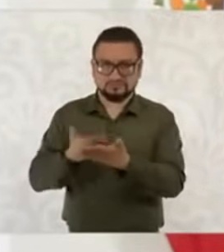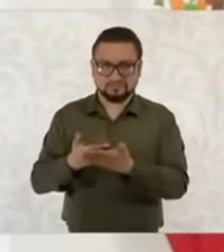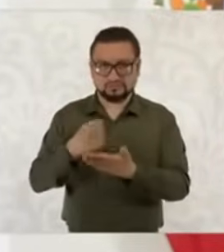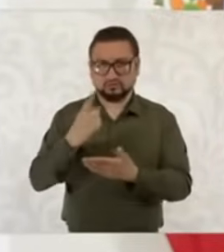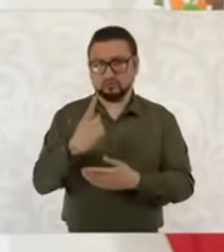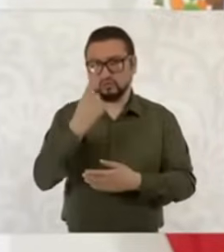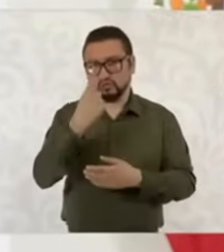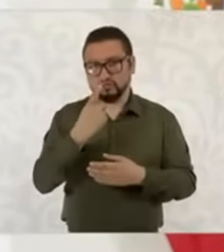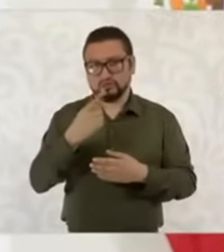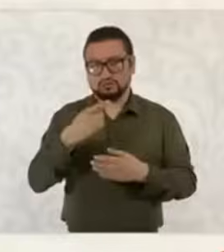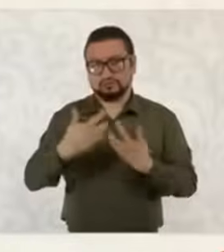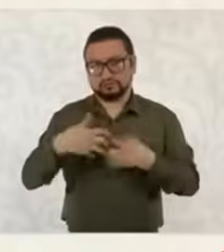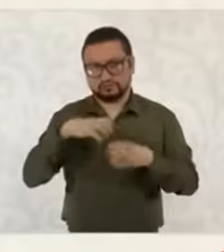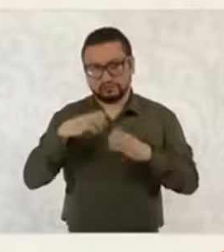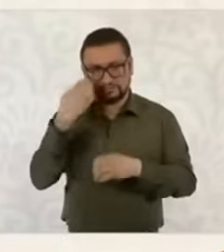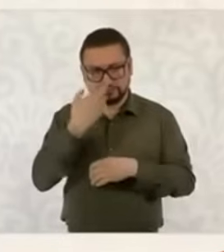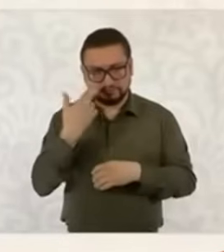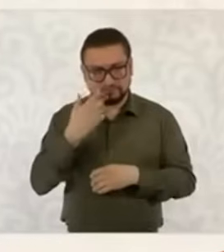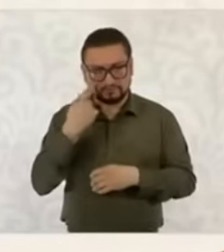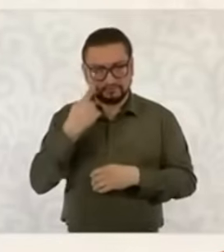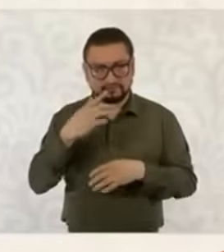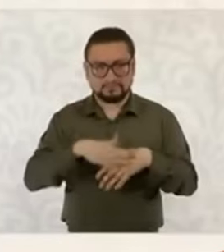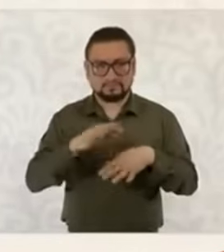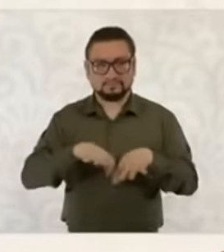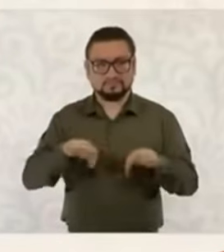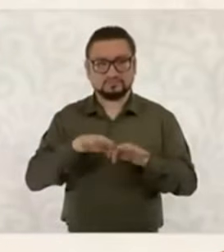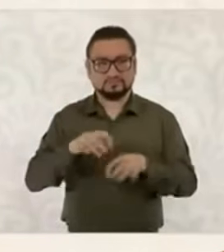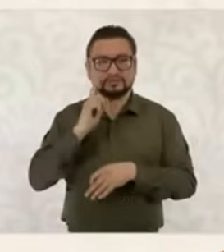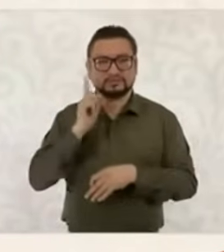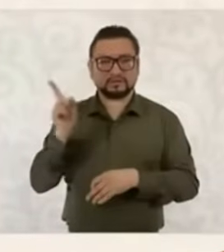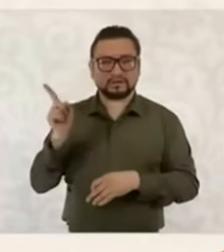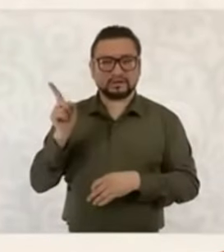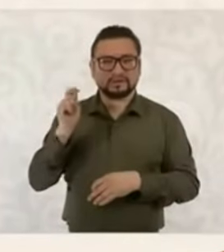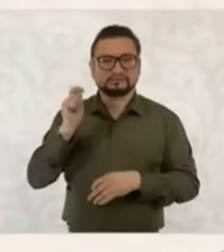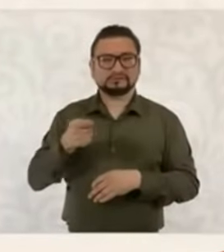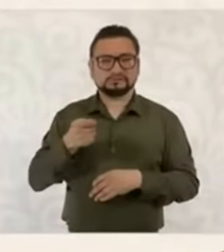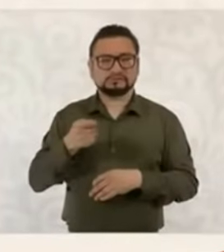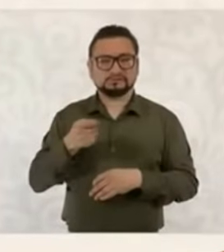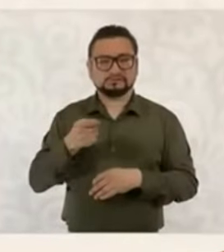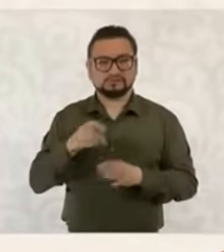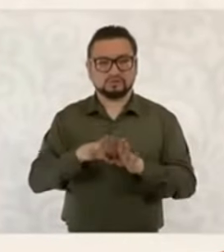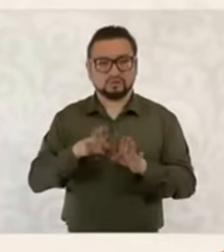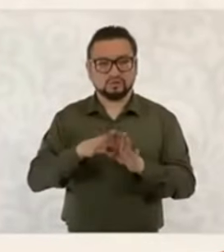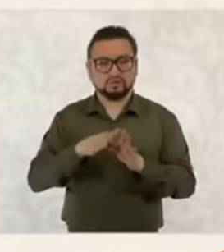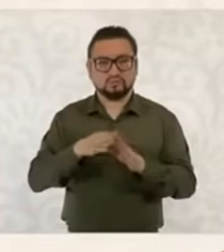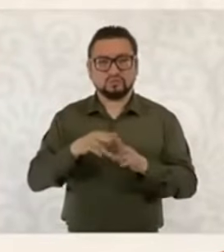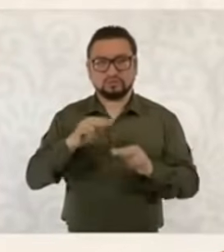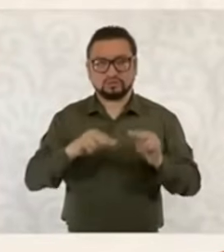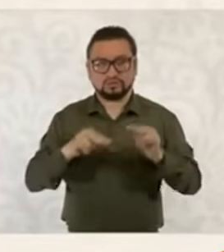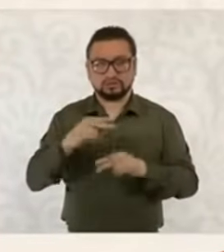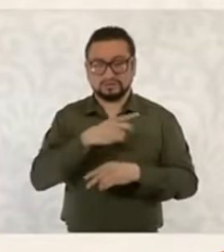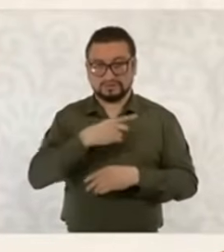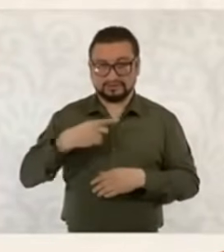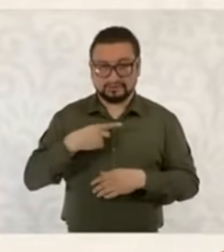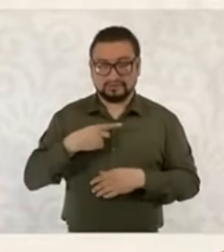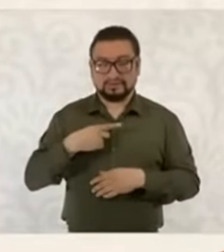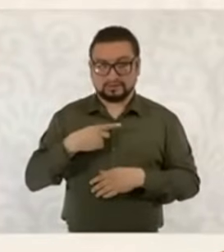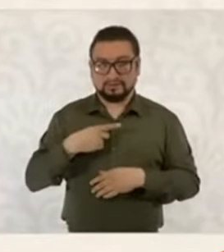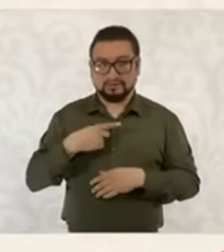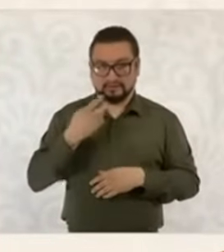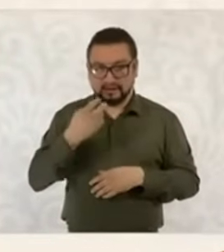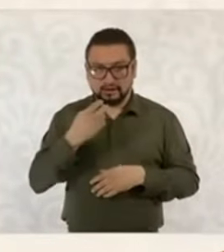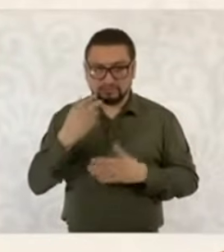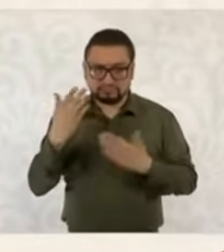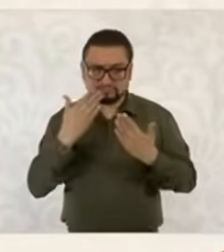más importantes confirmó la nota del crédito público, la nota de la deuda soberana de México, y al